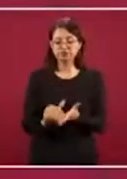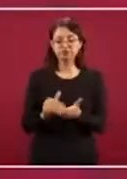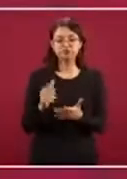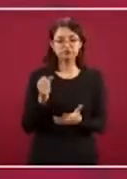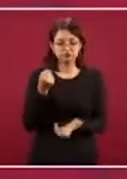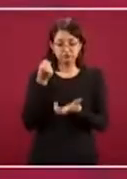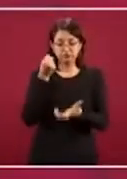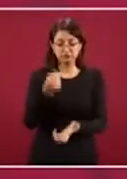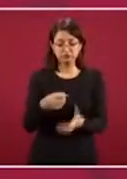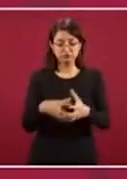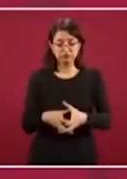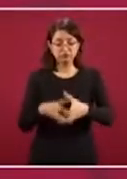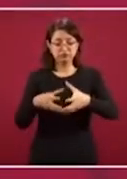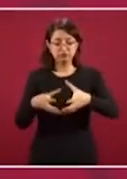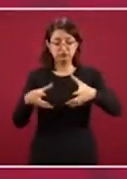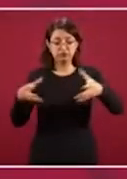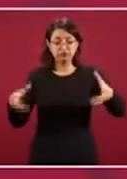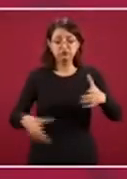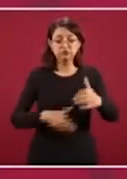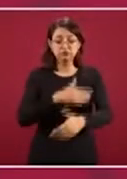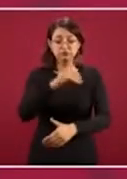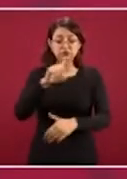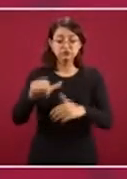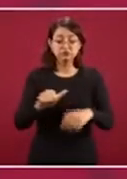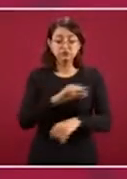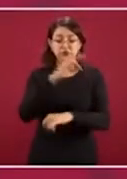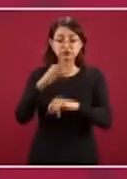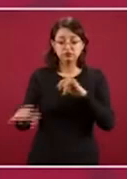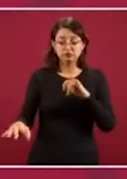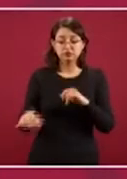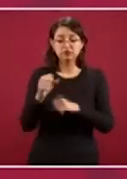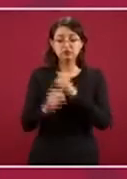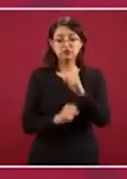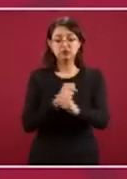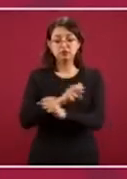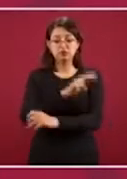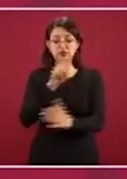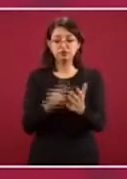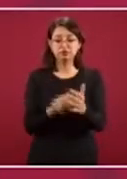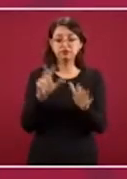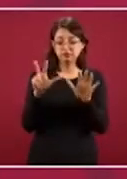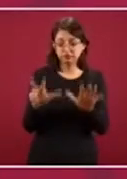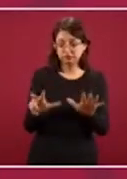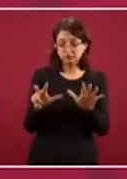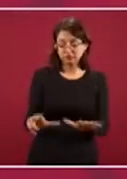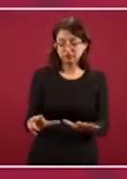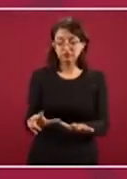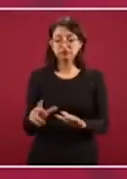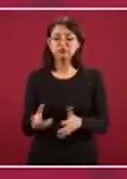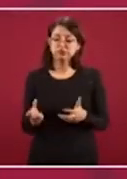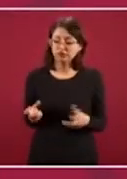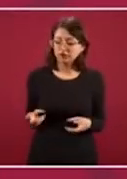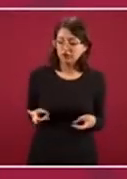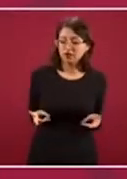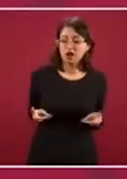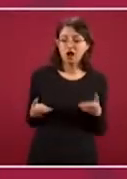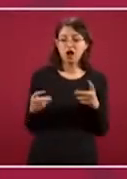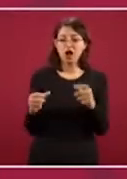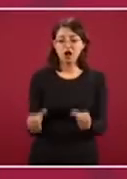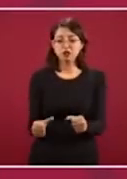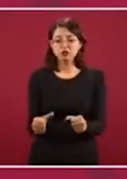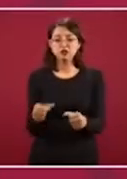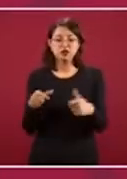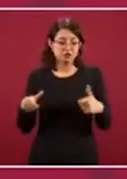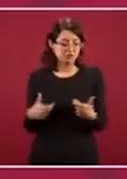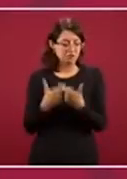cuando el fideicomiso se extinguió esto en el año 2018 se habían ejercido a través del